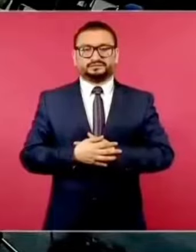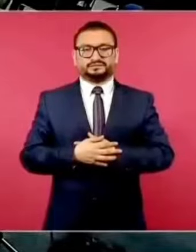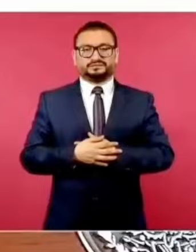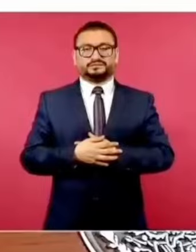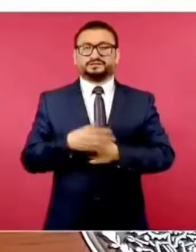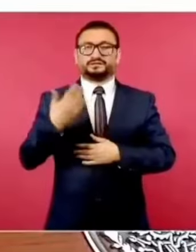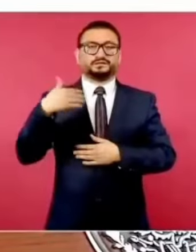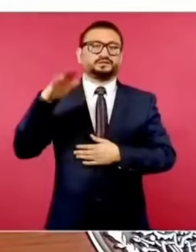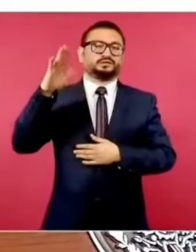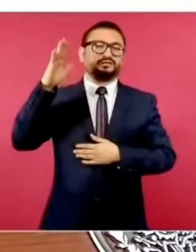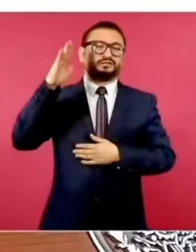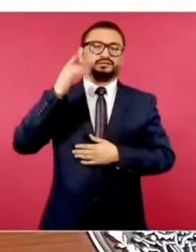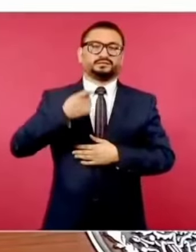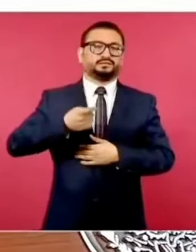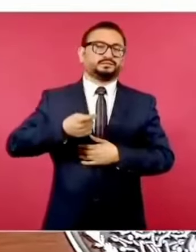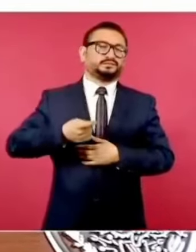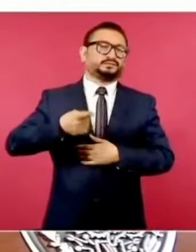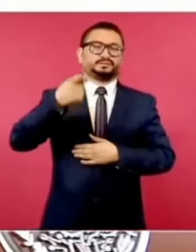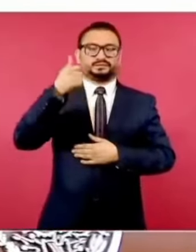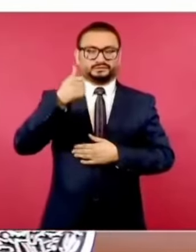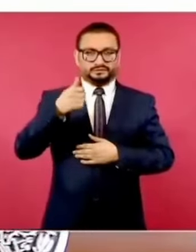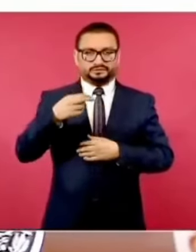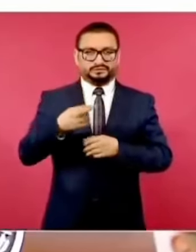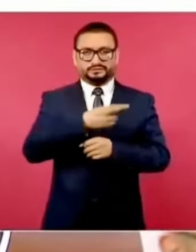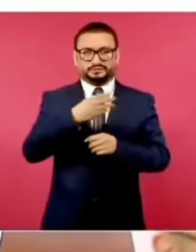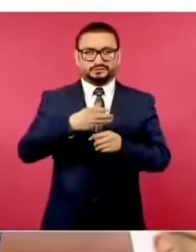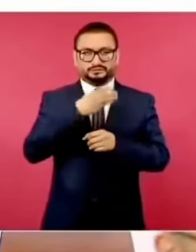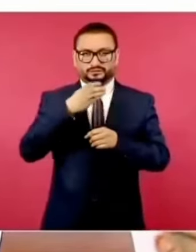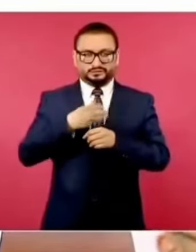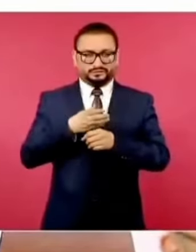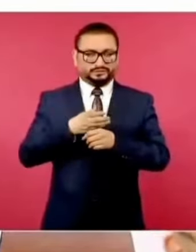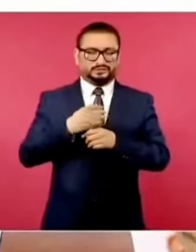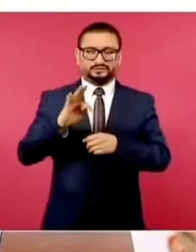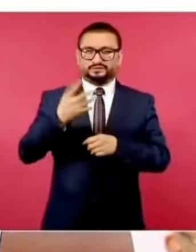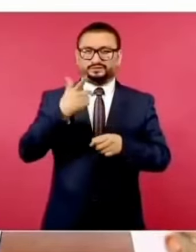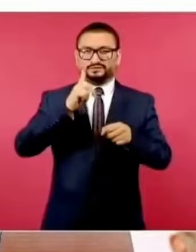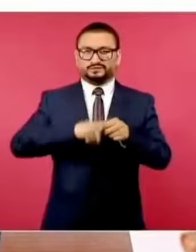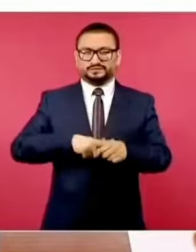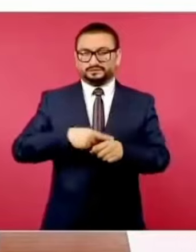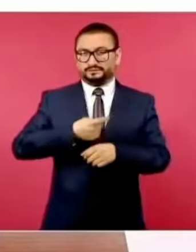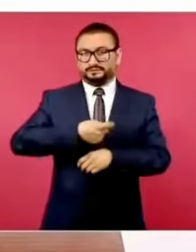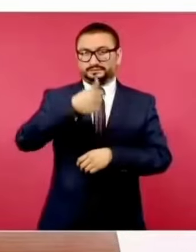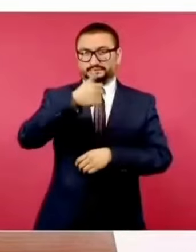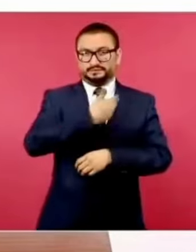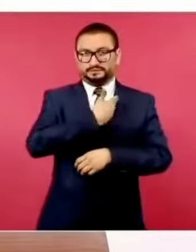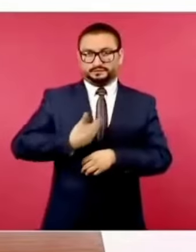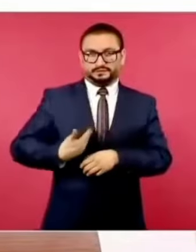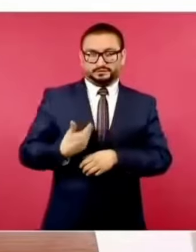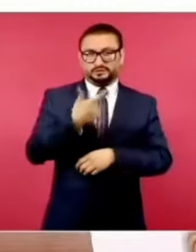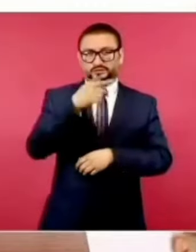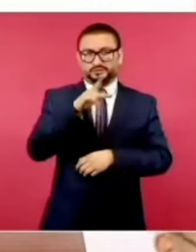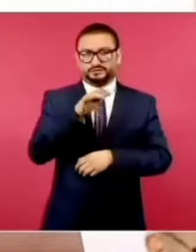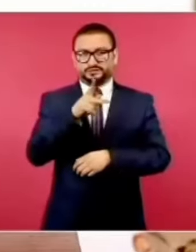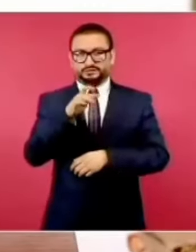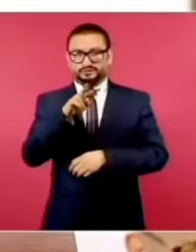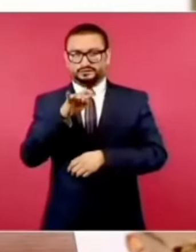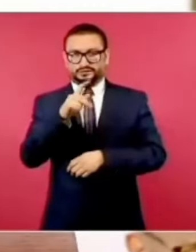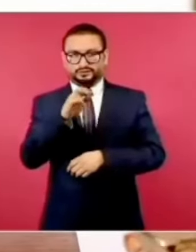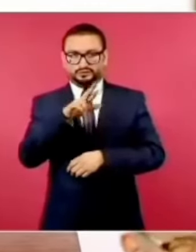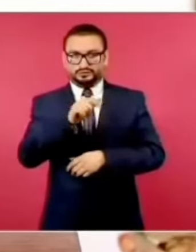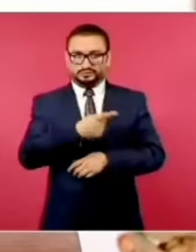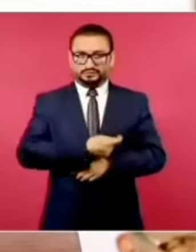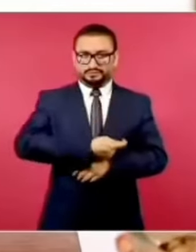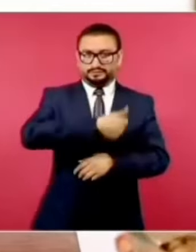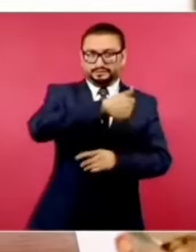la primera República Federal, desde Guadalupe Victoria, el primer presidente. Es un